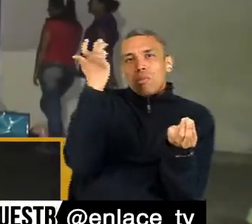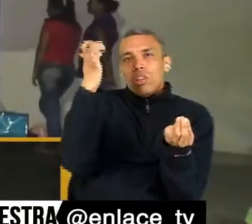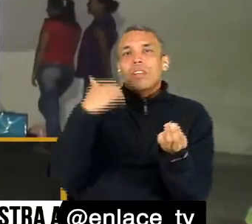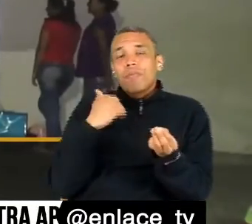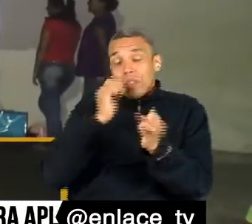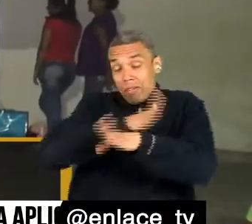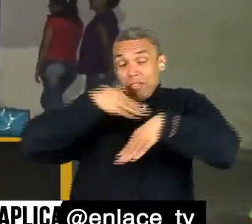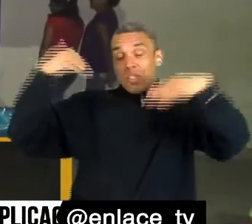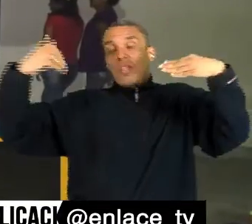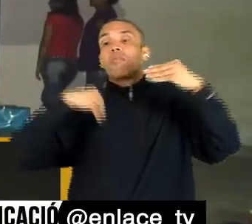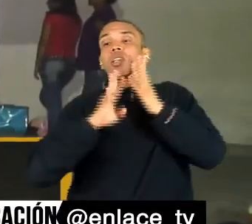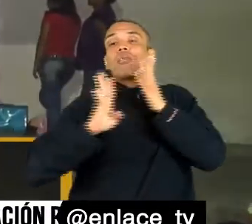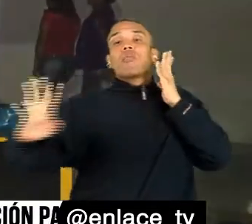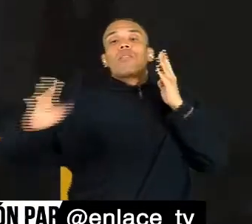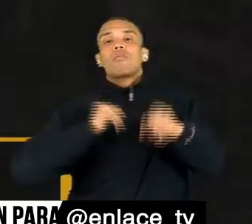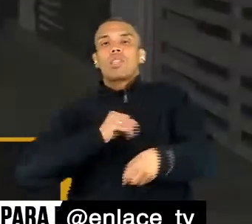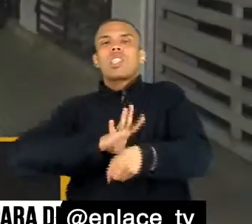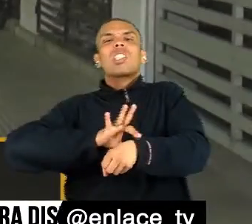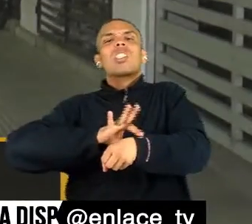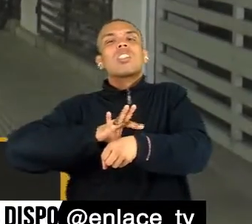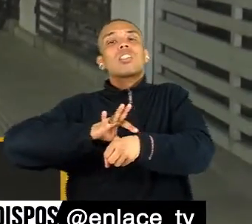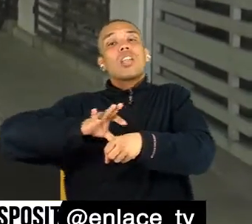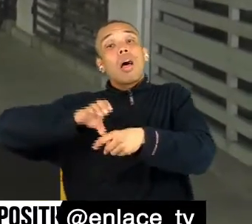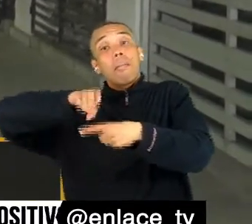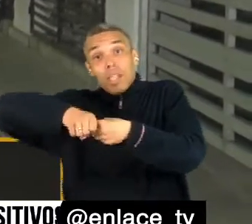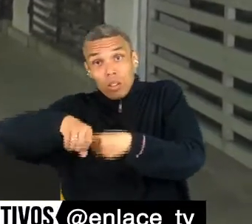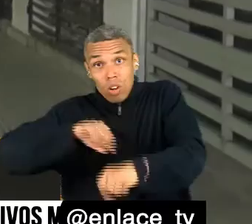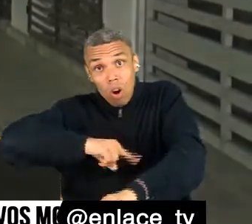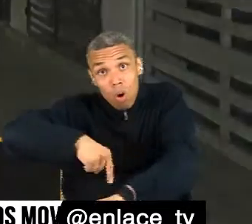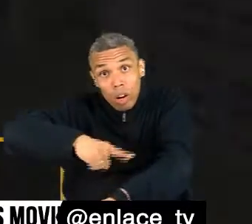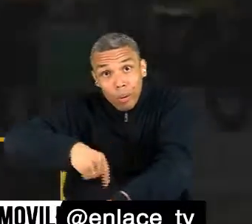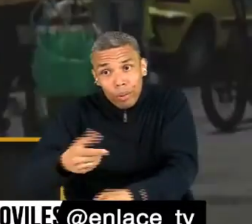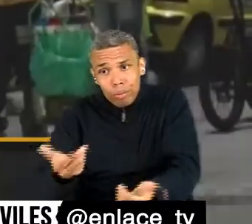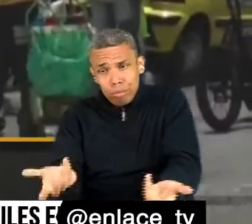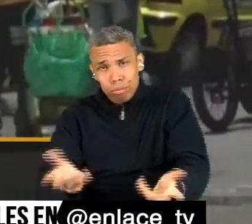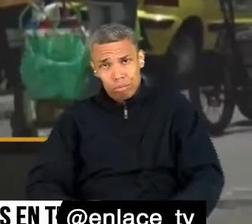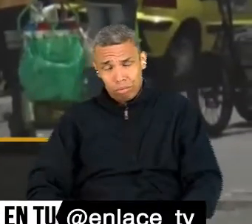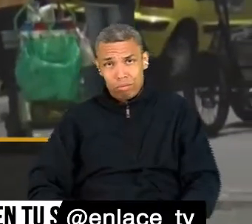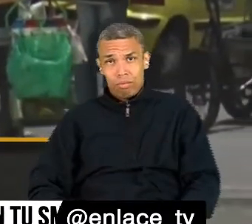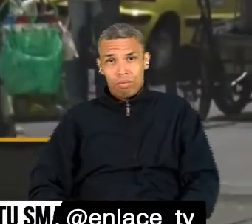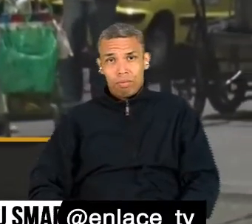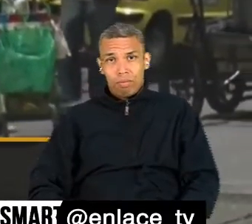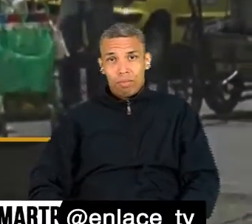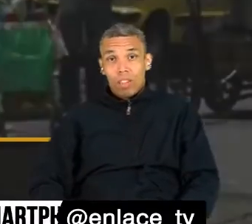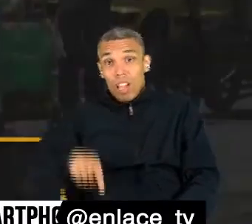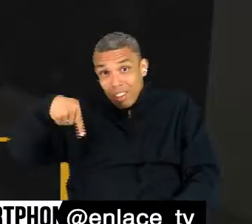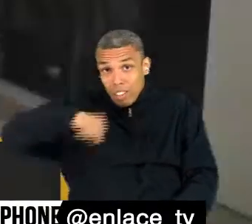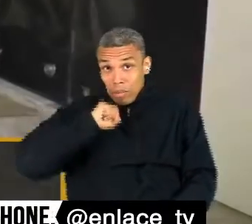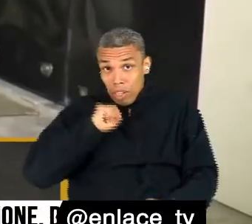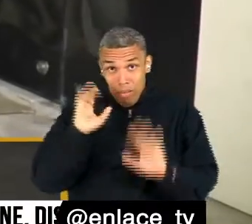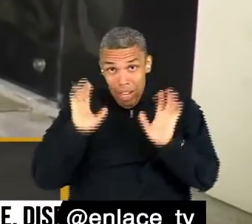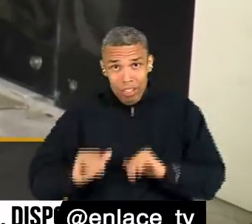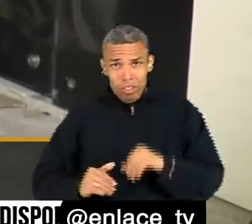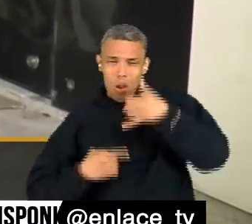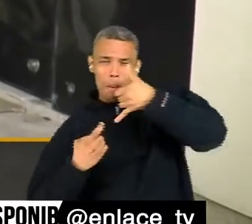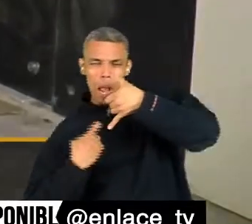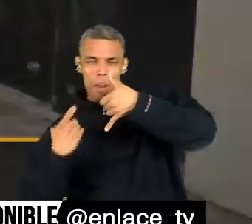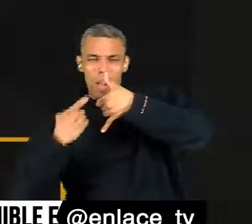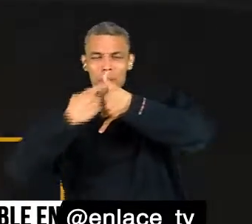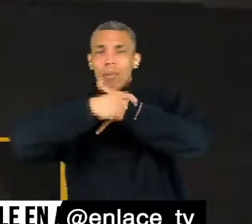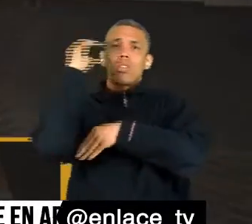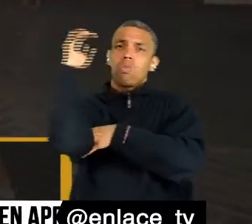hasta facturación. Un espectáculo nada alentador y que no le es indiferente al que afronta el país en cada una de las empresas prestadoras de